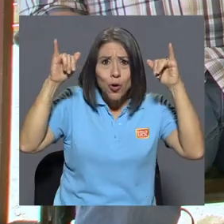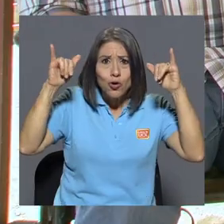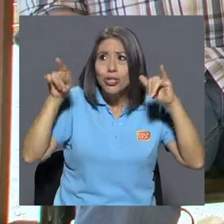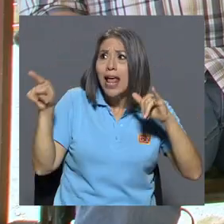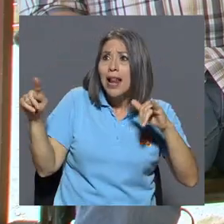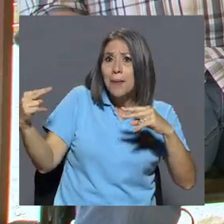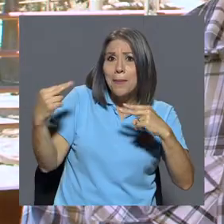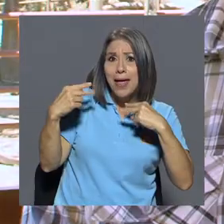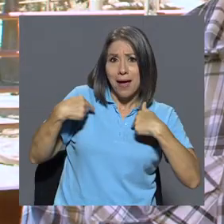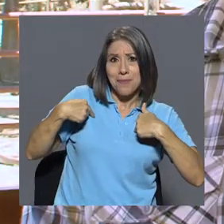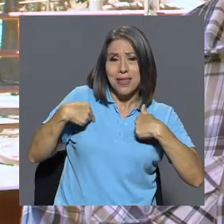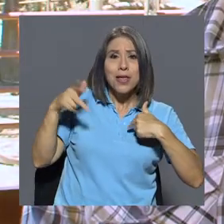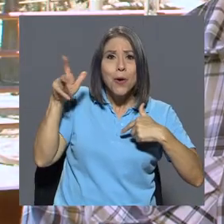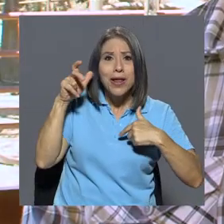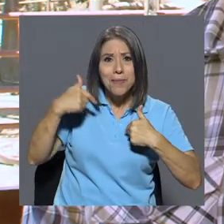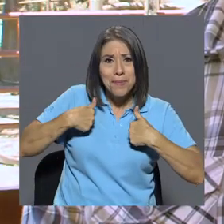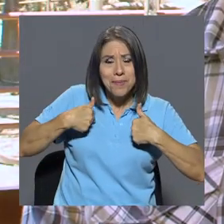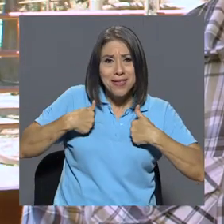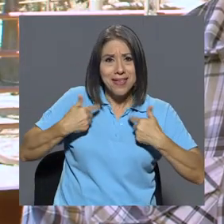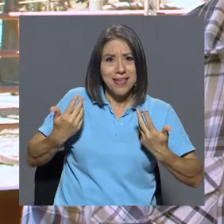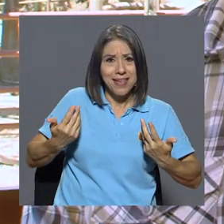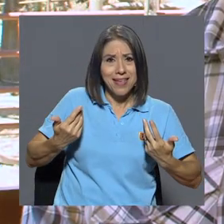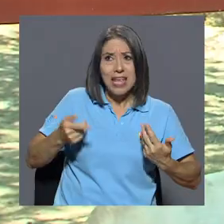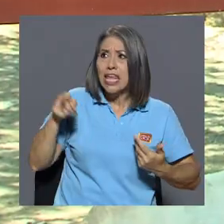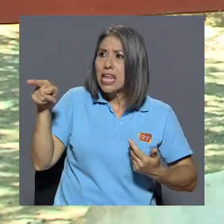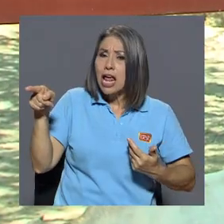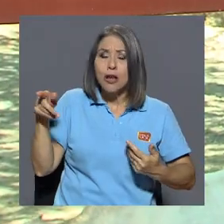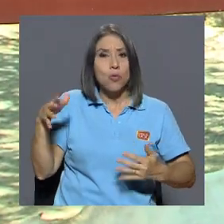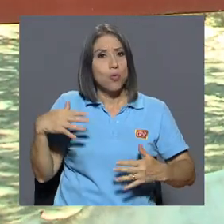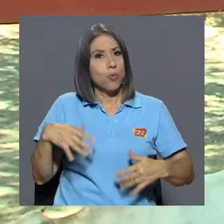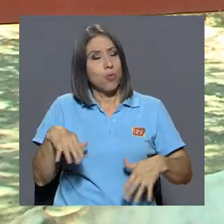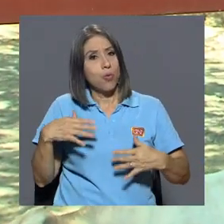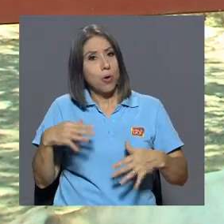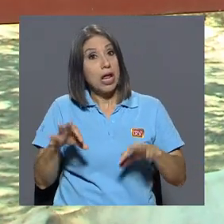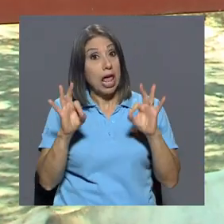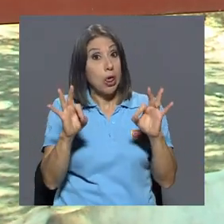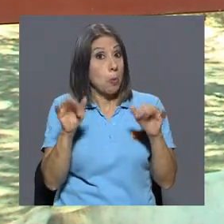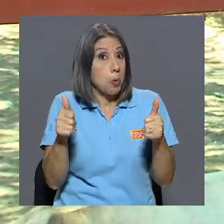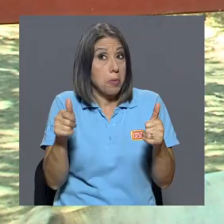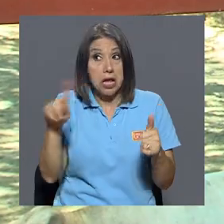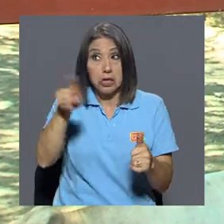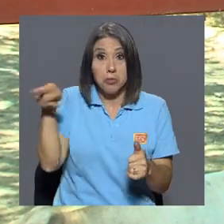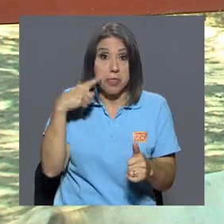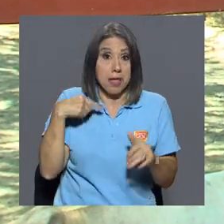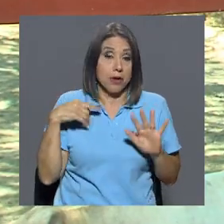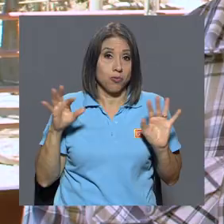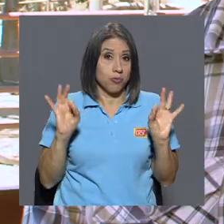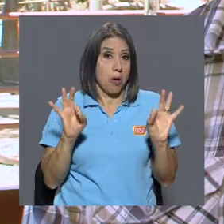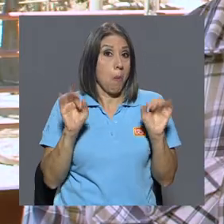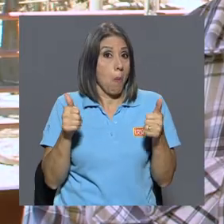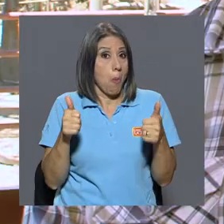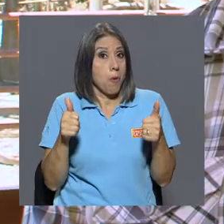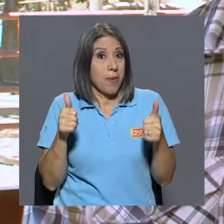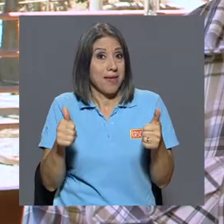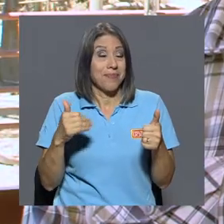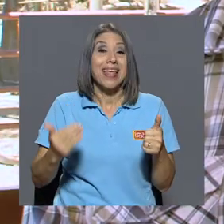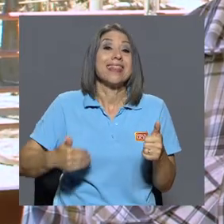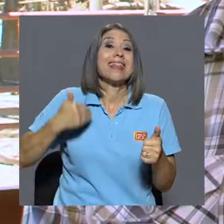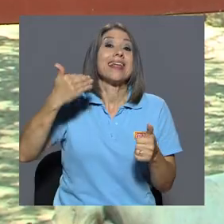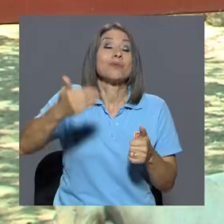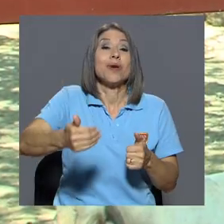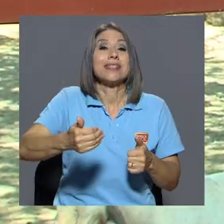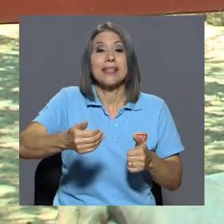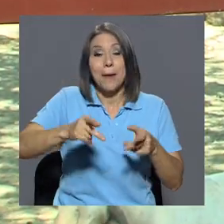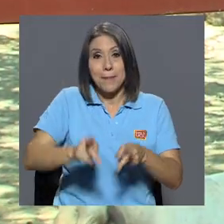Y quedó muy bien, según ellos, y ya me llamó el periódico